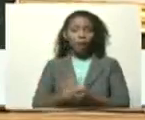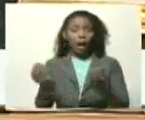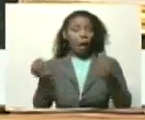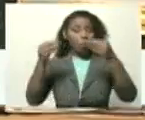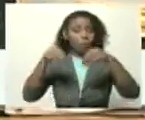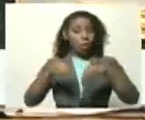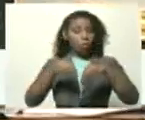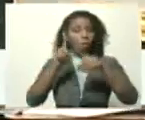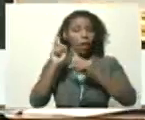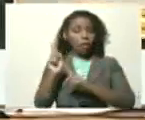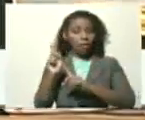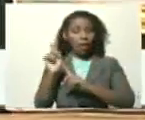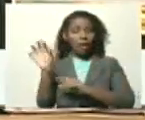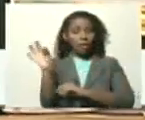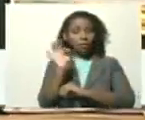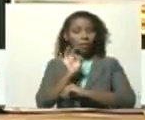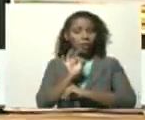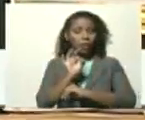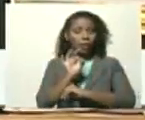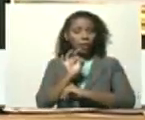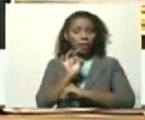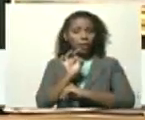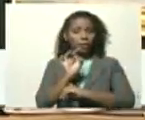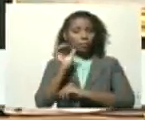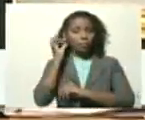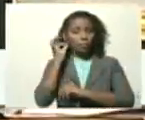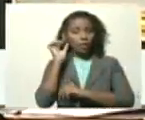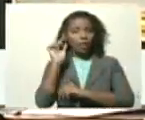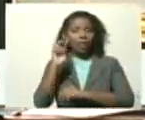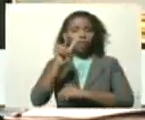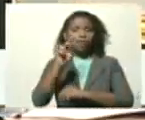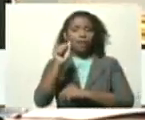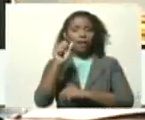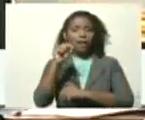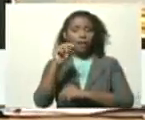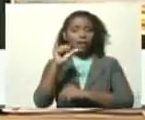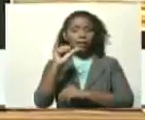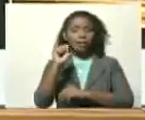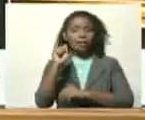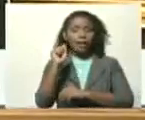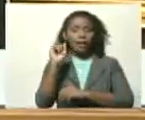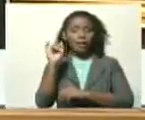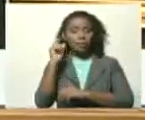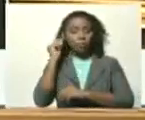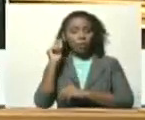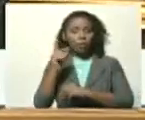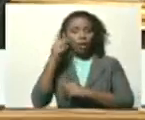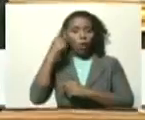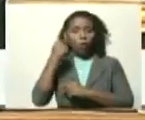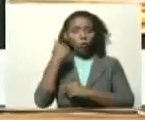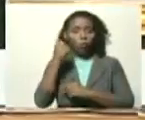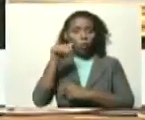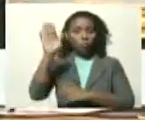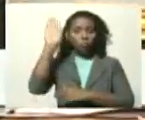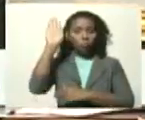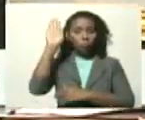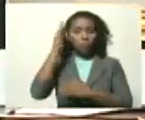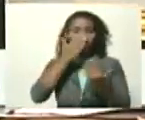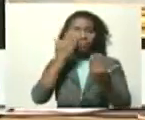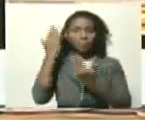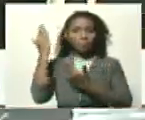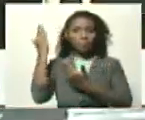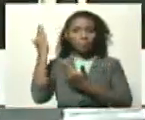acuerdo con escoger a la señora Vanessa Robertazo, hacerlo con la señal de costumbre.